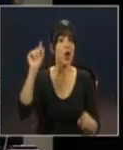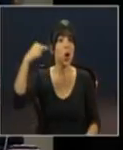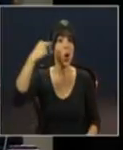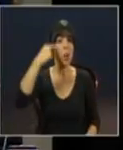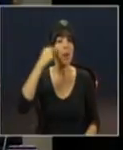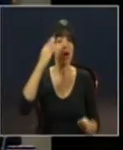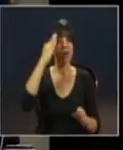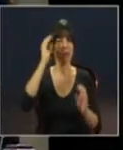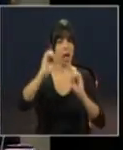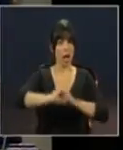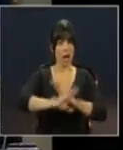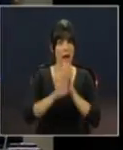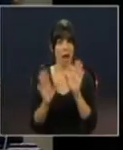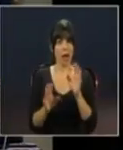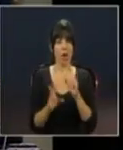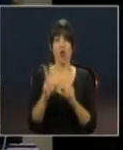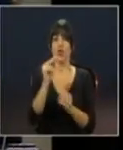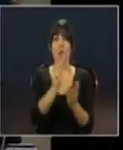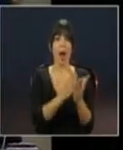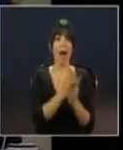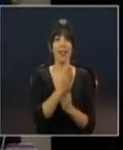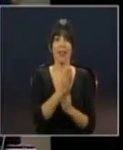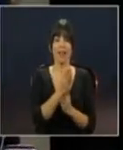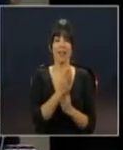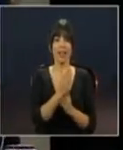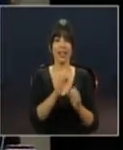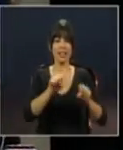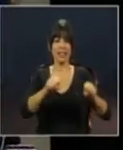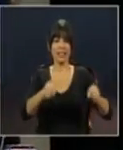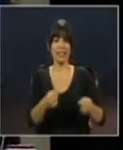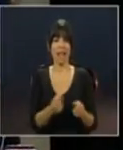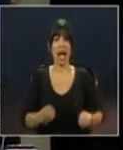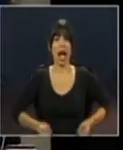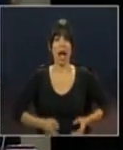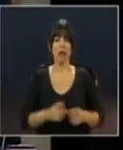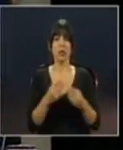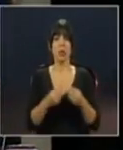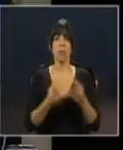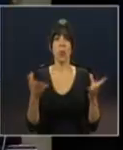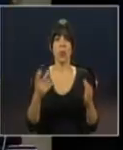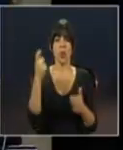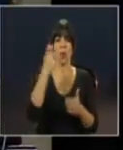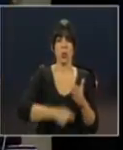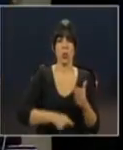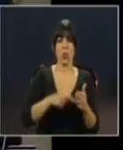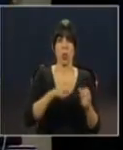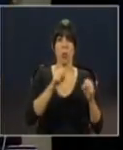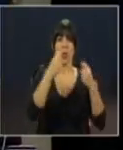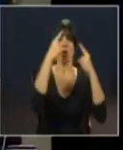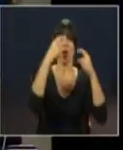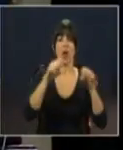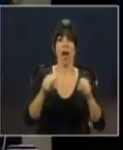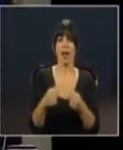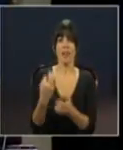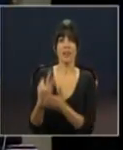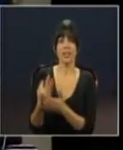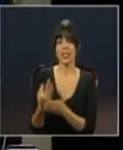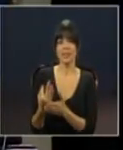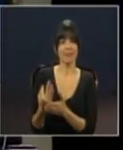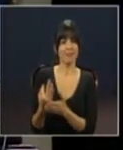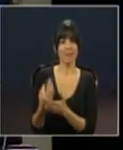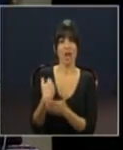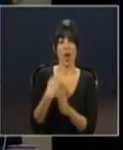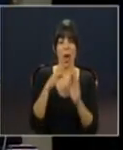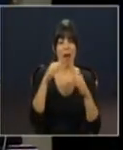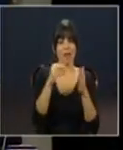ha sido claro que no es por medio de un recorte draconiano del gasto público que se alcanzará la sostenibilidad fiscal. Nuestro enfoque ha